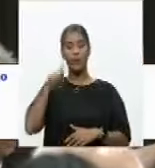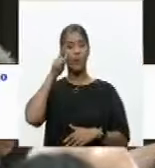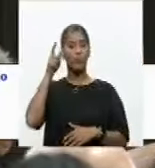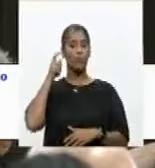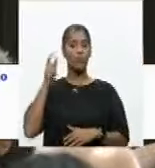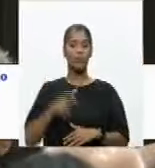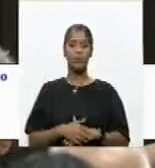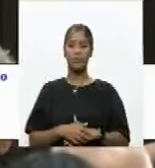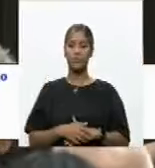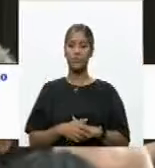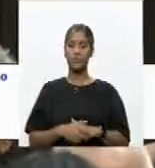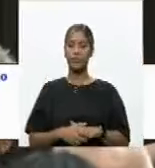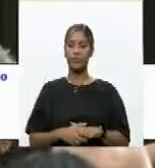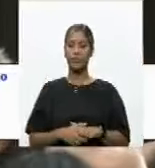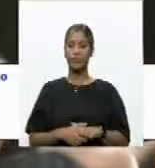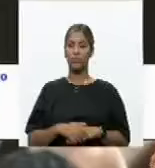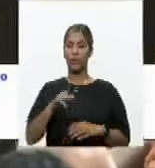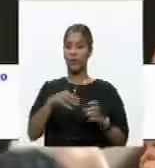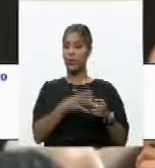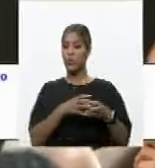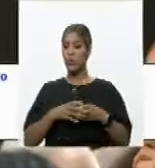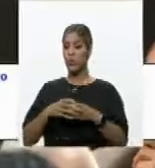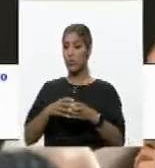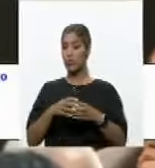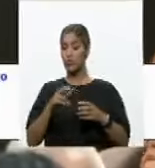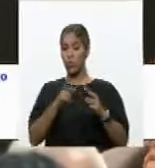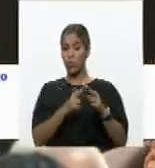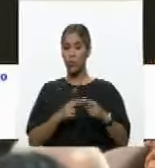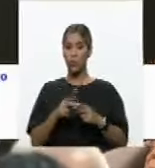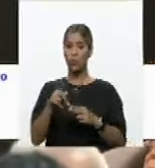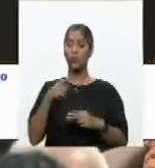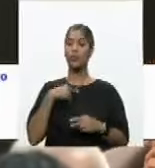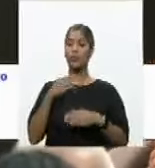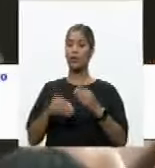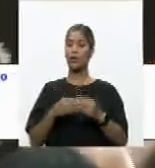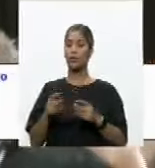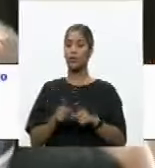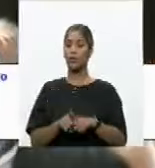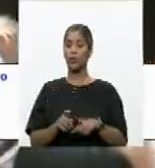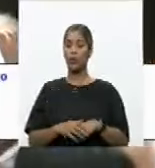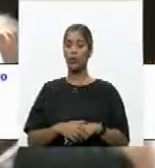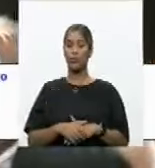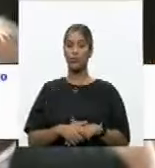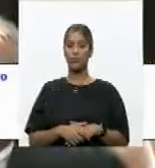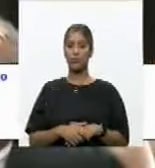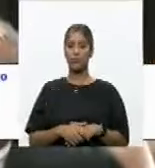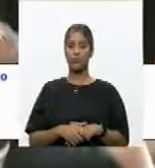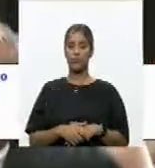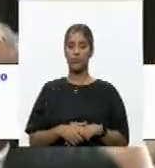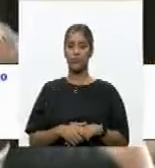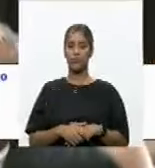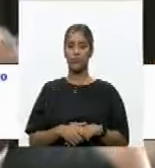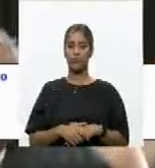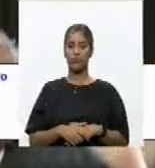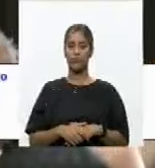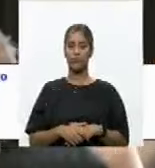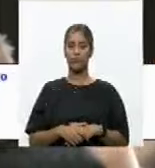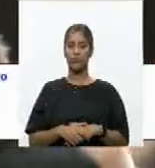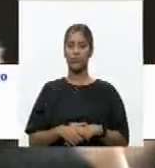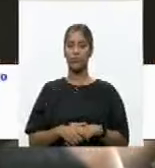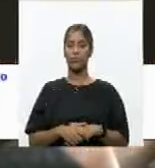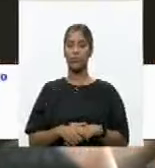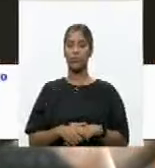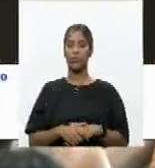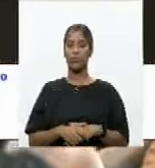pueblo, muy especialmente de esos sectores populares de los cuales venimos la mayoría. Por ello, por eso